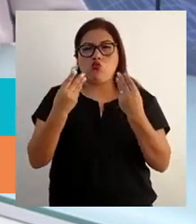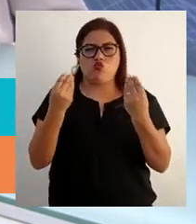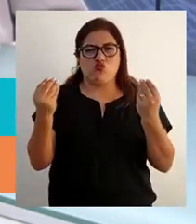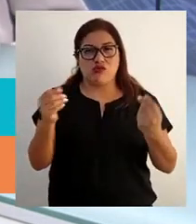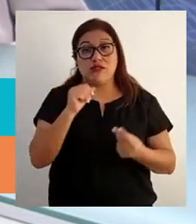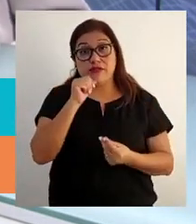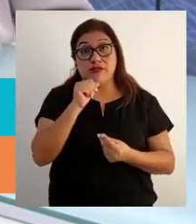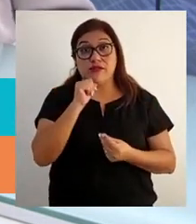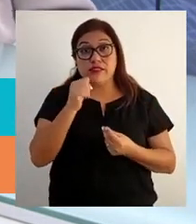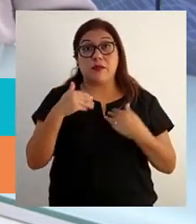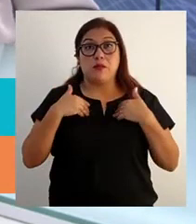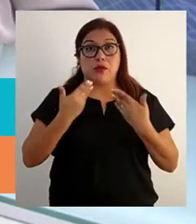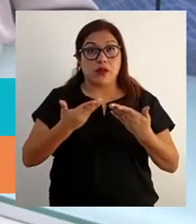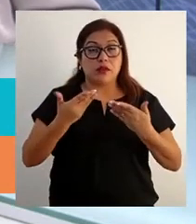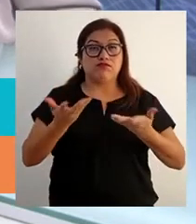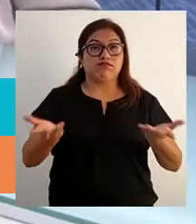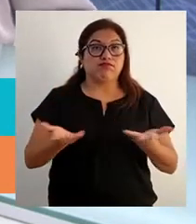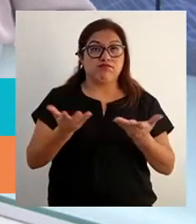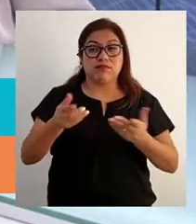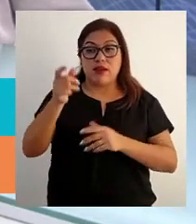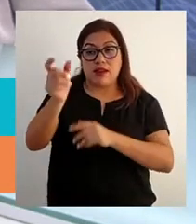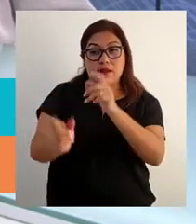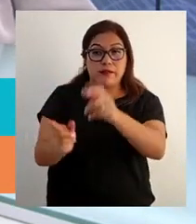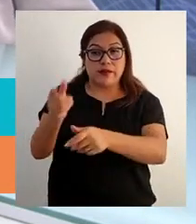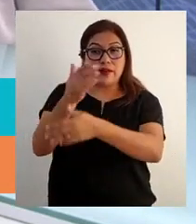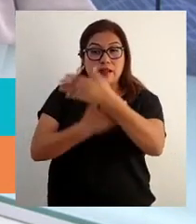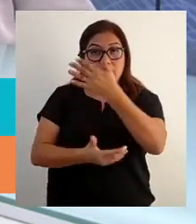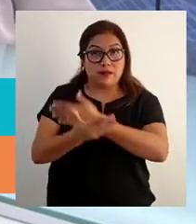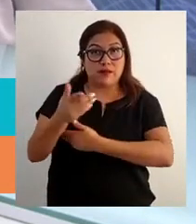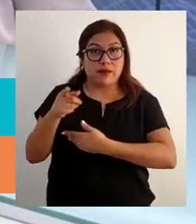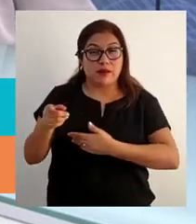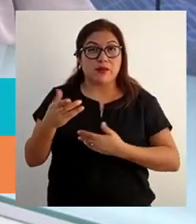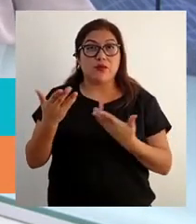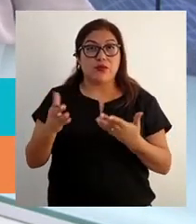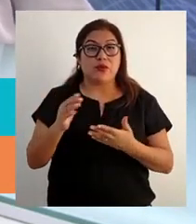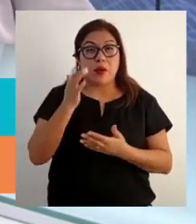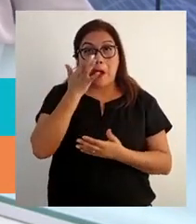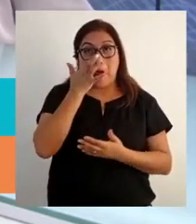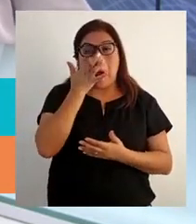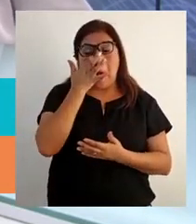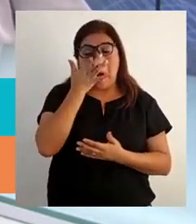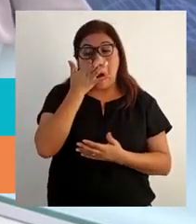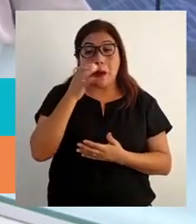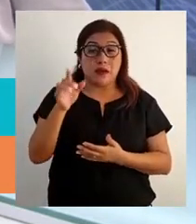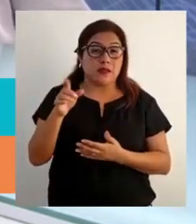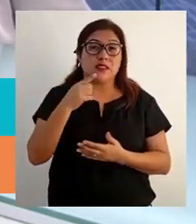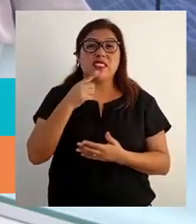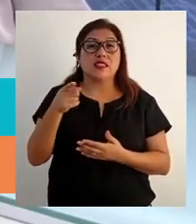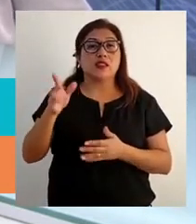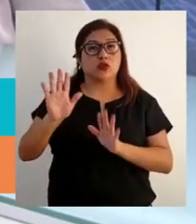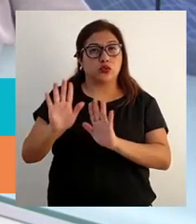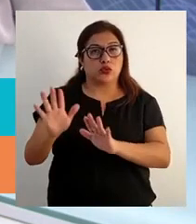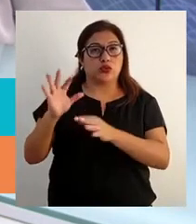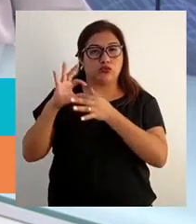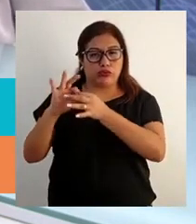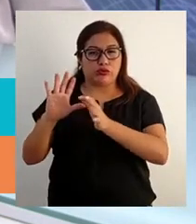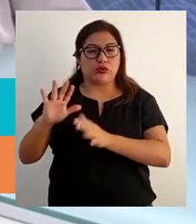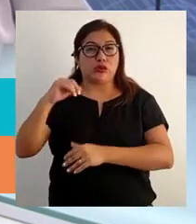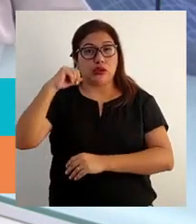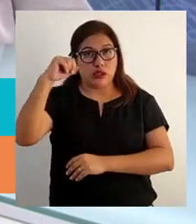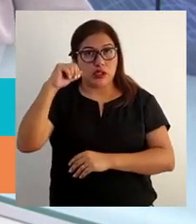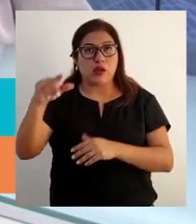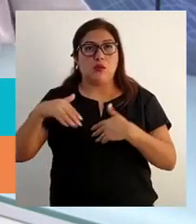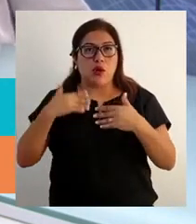poder que la persona con discapacidad, que es la sujeto de derechos, pueda alcanzar los